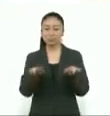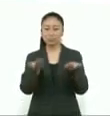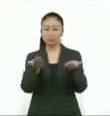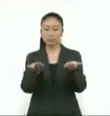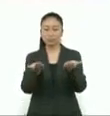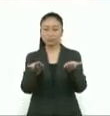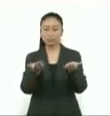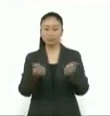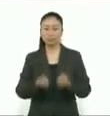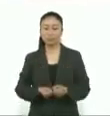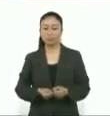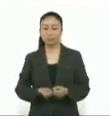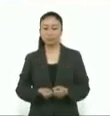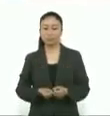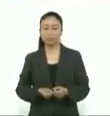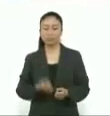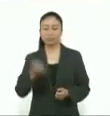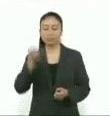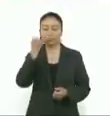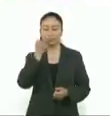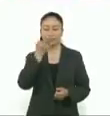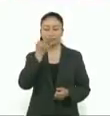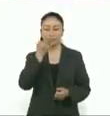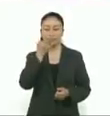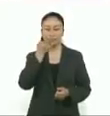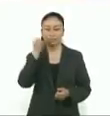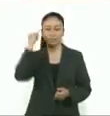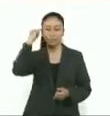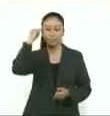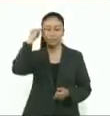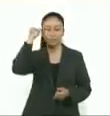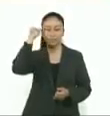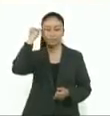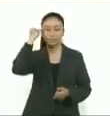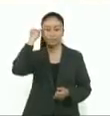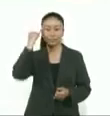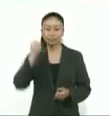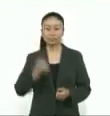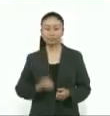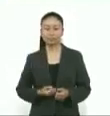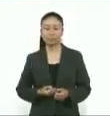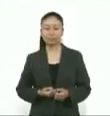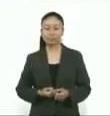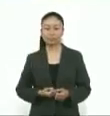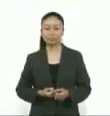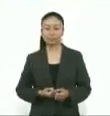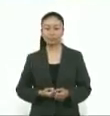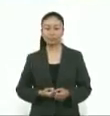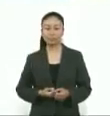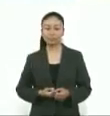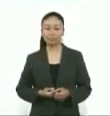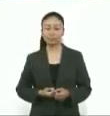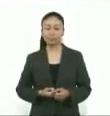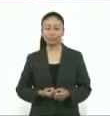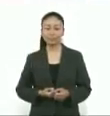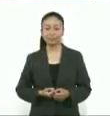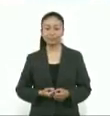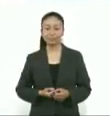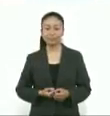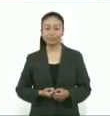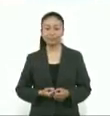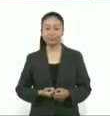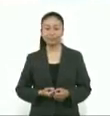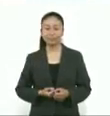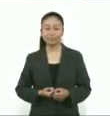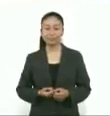Cualitlaca, Sohuatzitzin, Huantlacatzitzin, Tehuantuitze, Deompatualtepet, Tlaxcalán, Otualaque